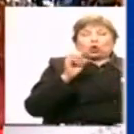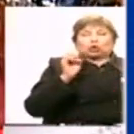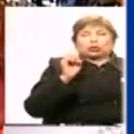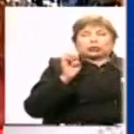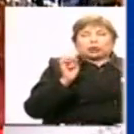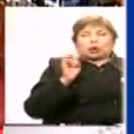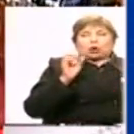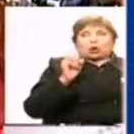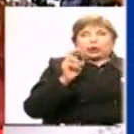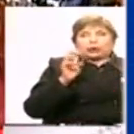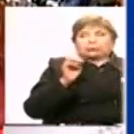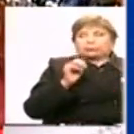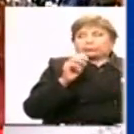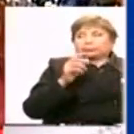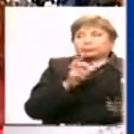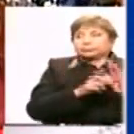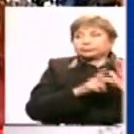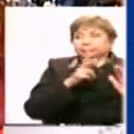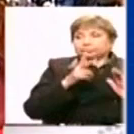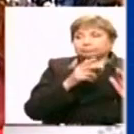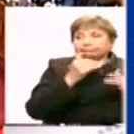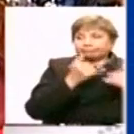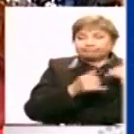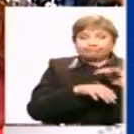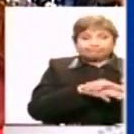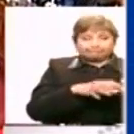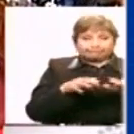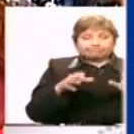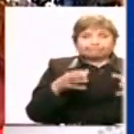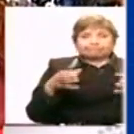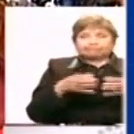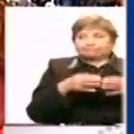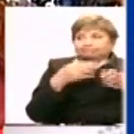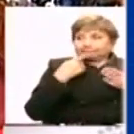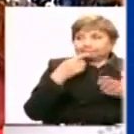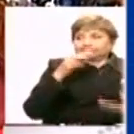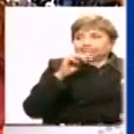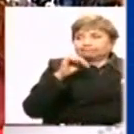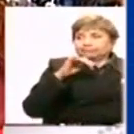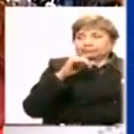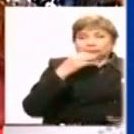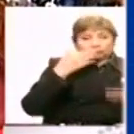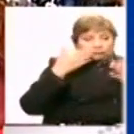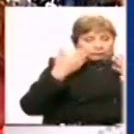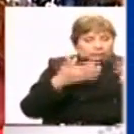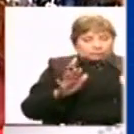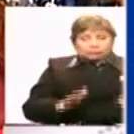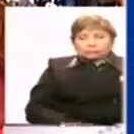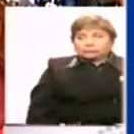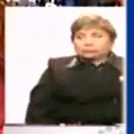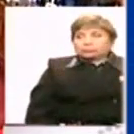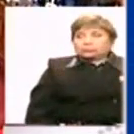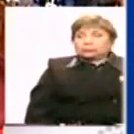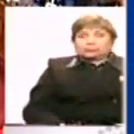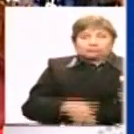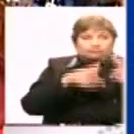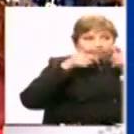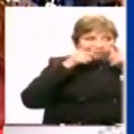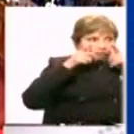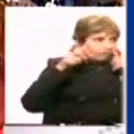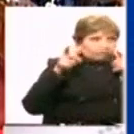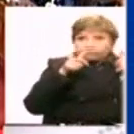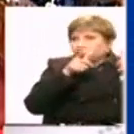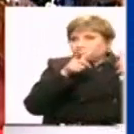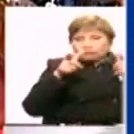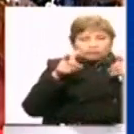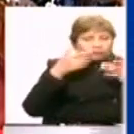país. Sin importar de qué partido político hayan sido o si tienen o no militancia política. Correcto, correcto.